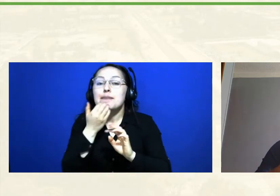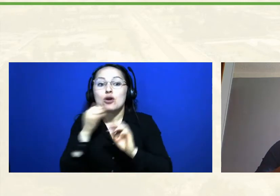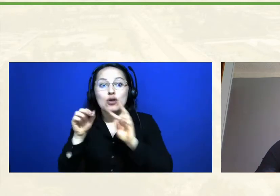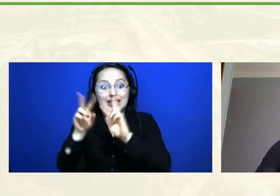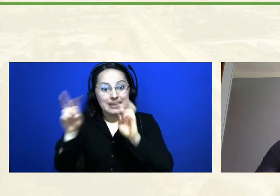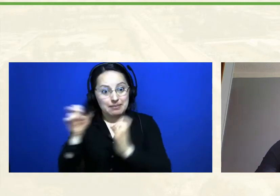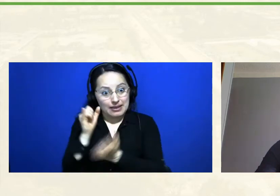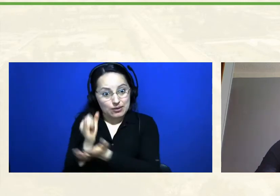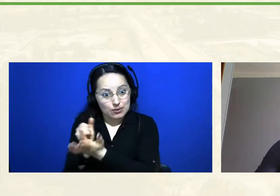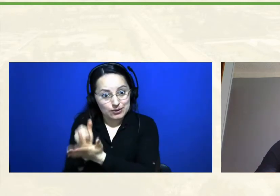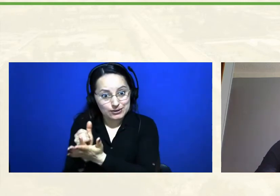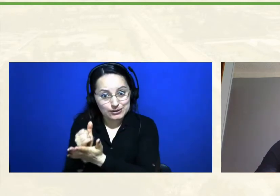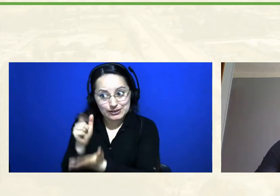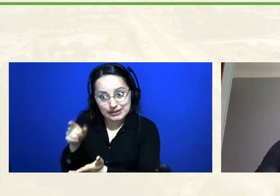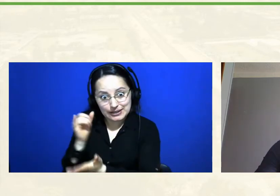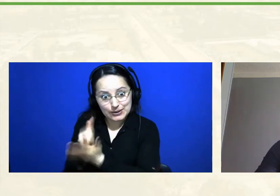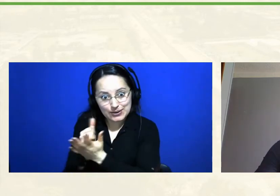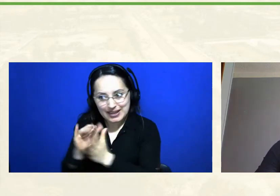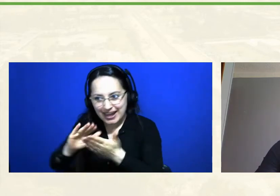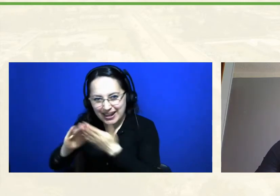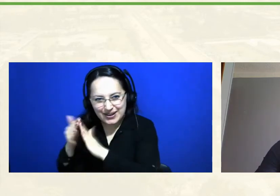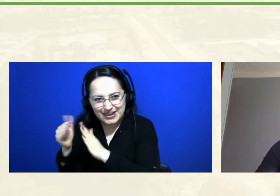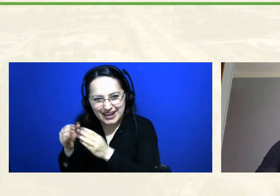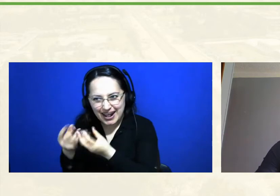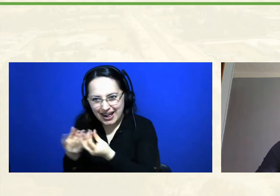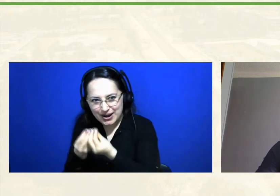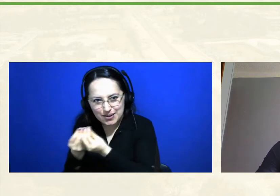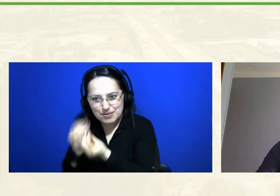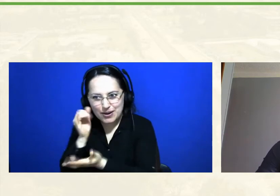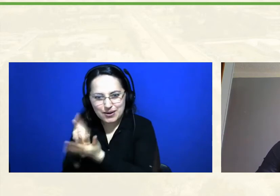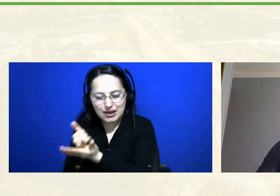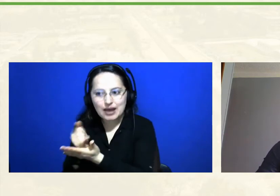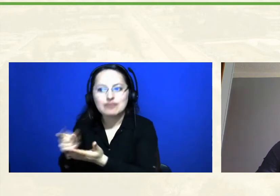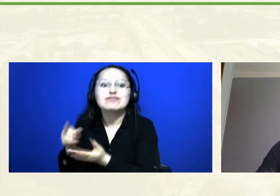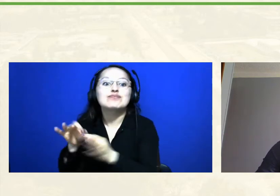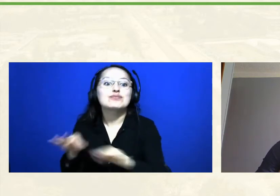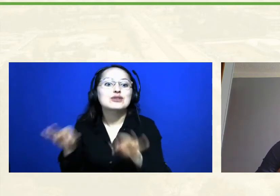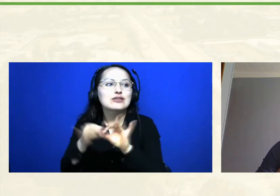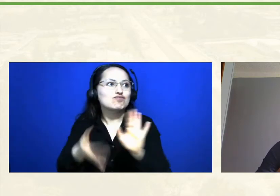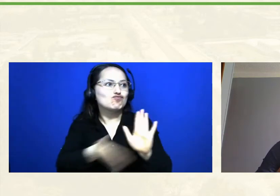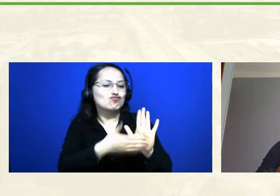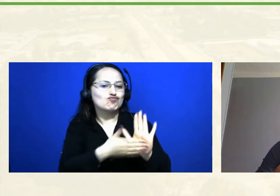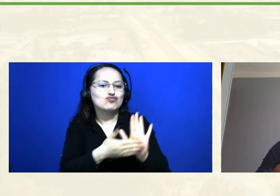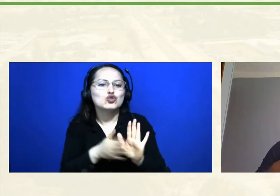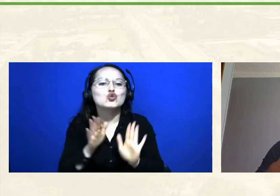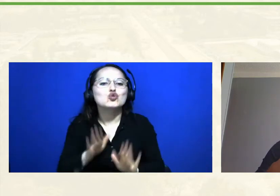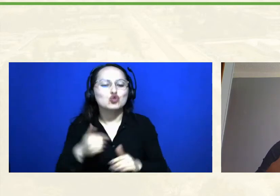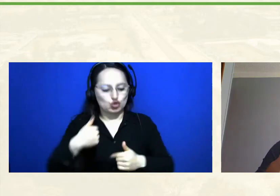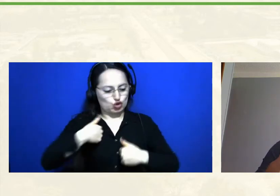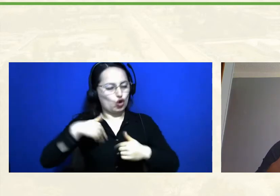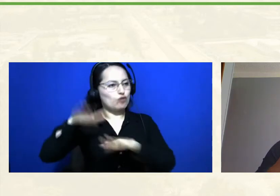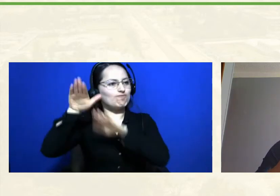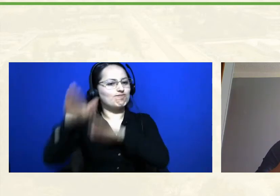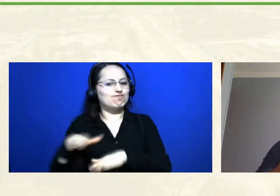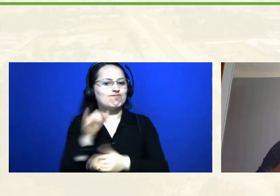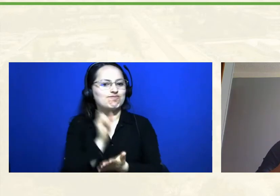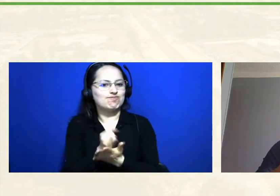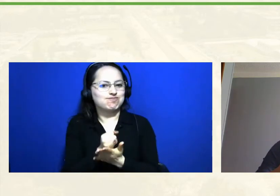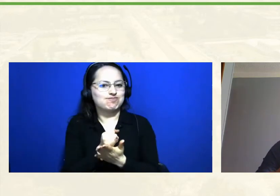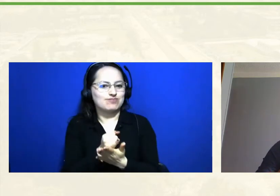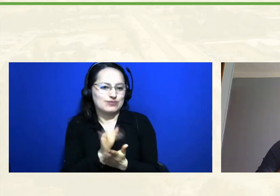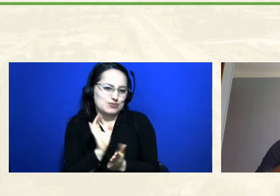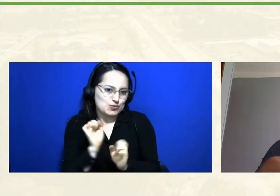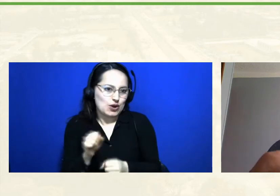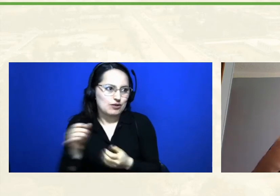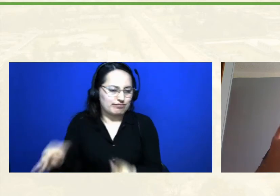que haya como un documento que valide y confirme que ellos son los representantes que ellos tienen como ese aval de representación